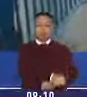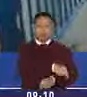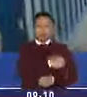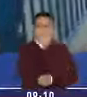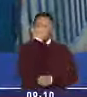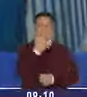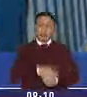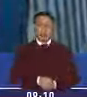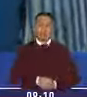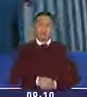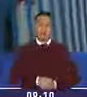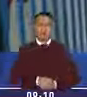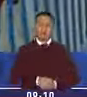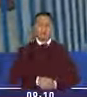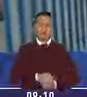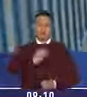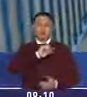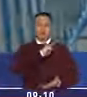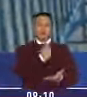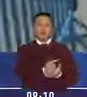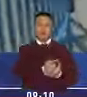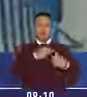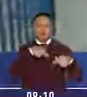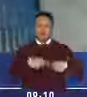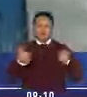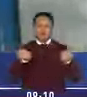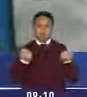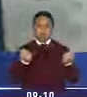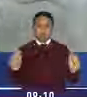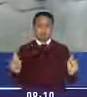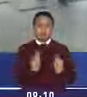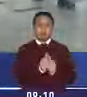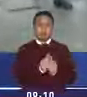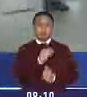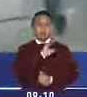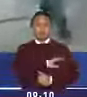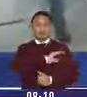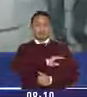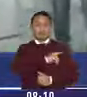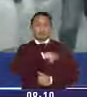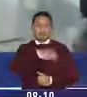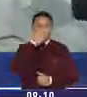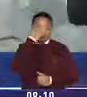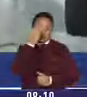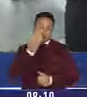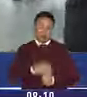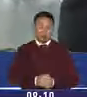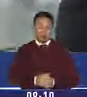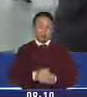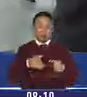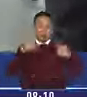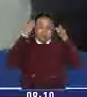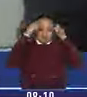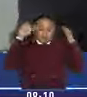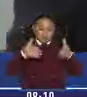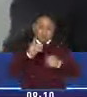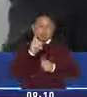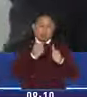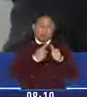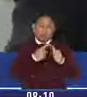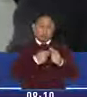condiciones. Sí, efectivamente, como resultado del operativo, conjuntamente con el municipio, como todos sabemos, es enfocado en las armas blancas y